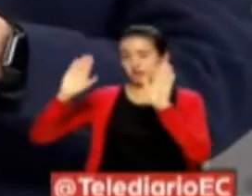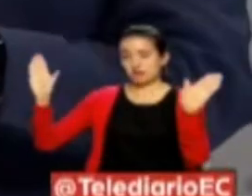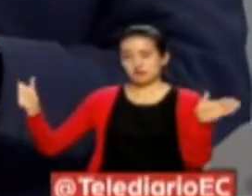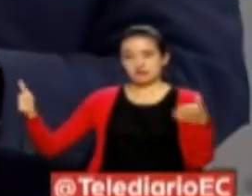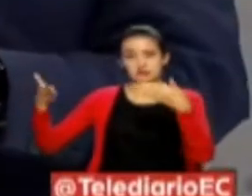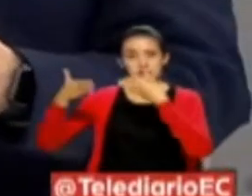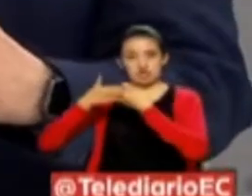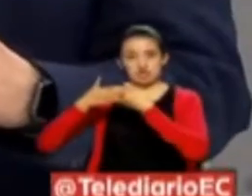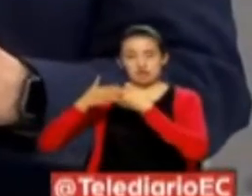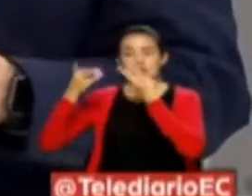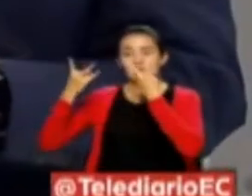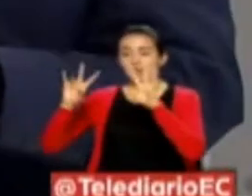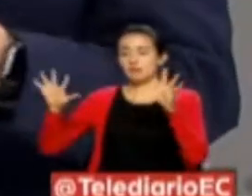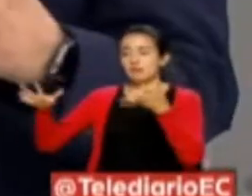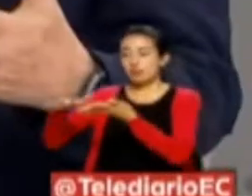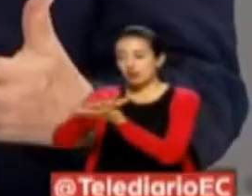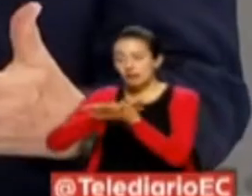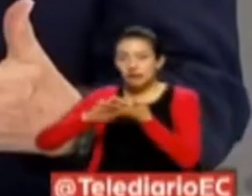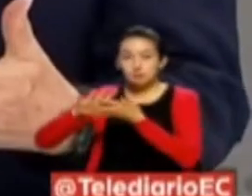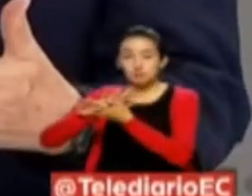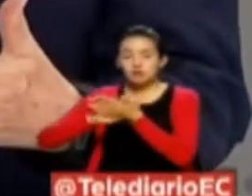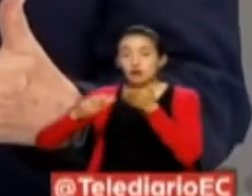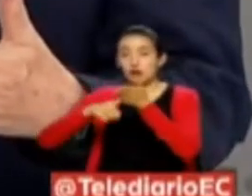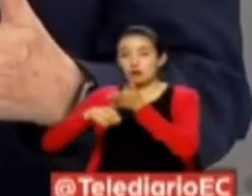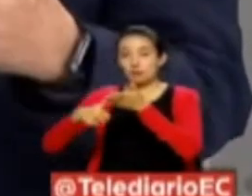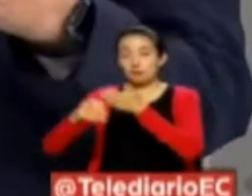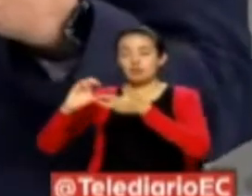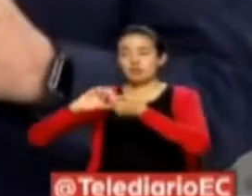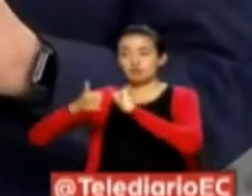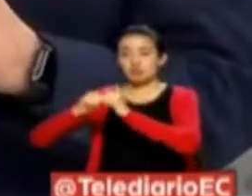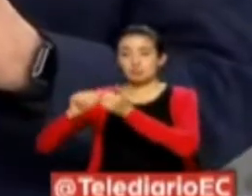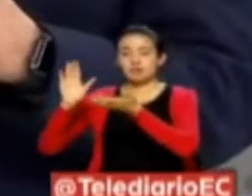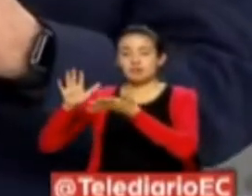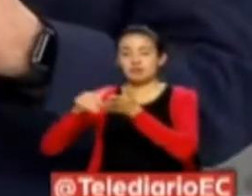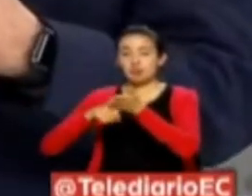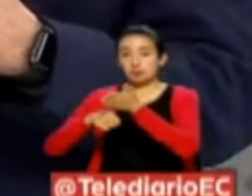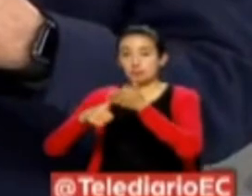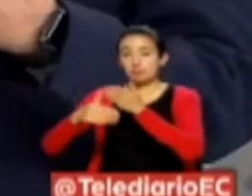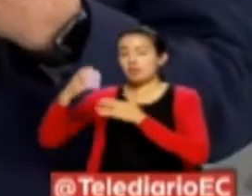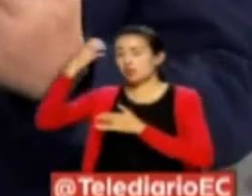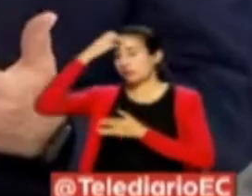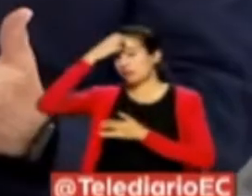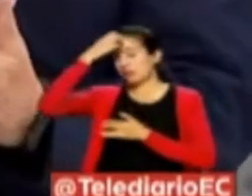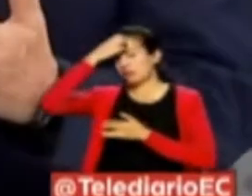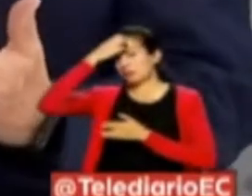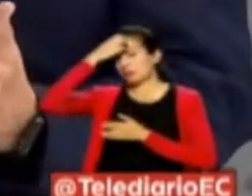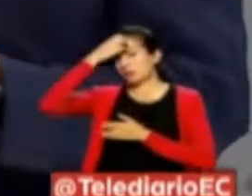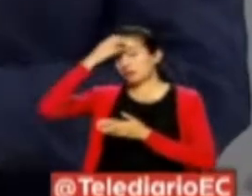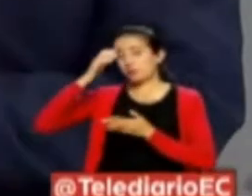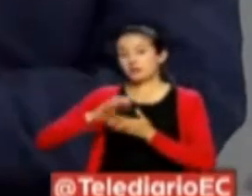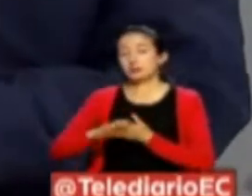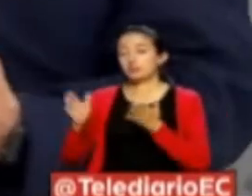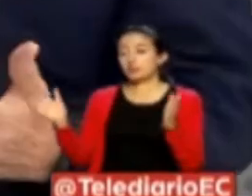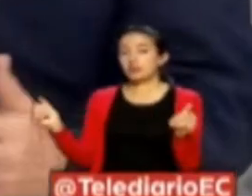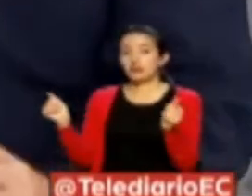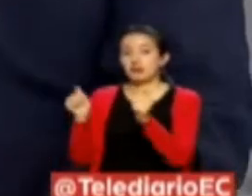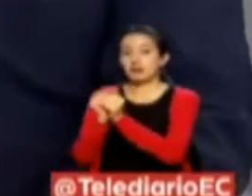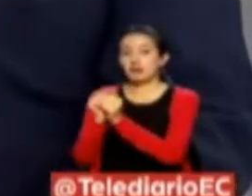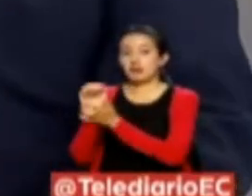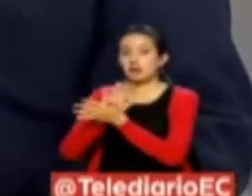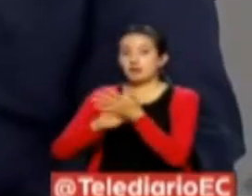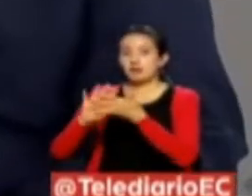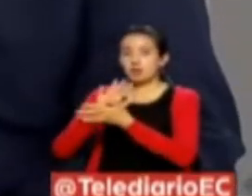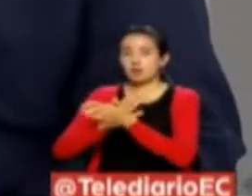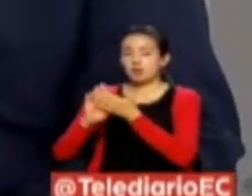fusión o la absorción en rigor del ministerio de deporte por parte del ministerio